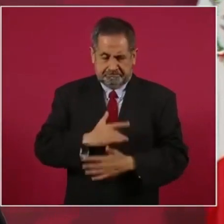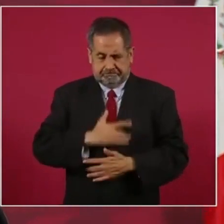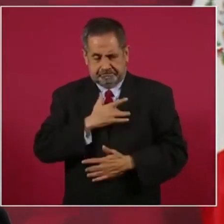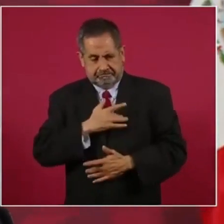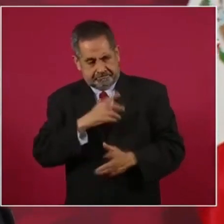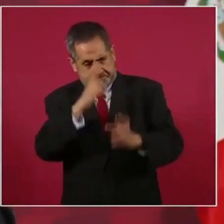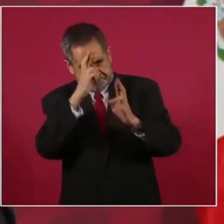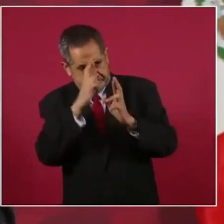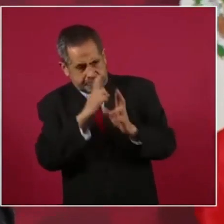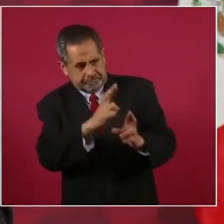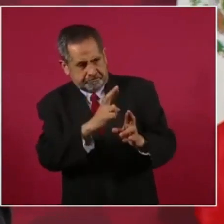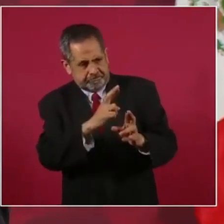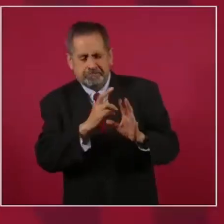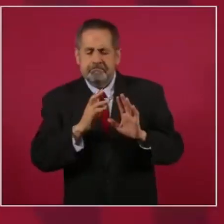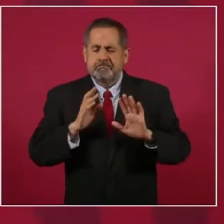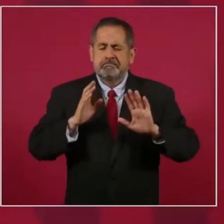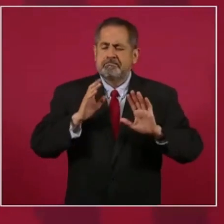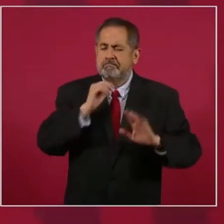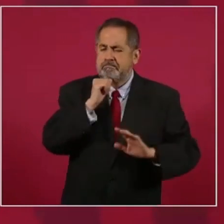homenajearlo